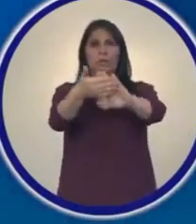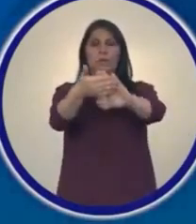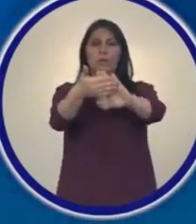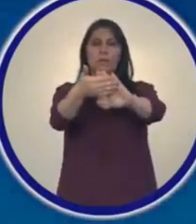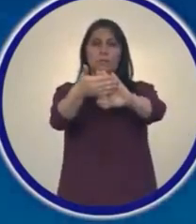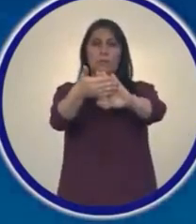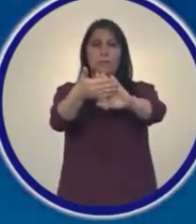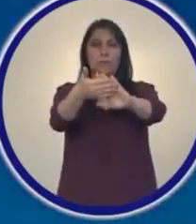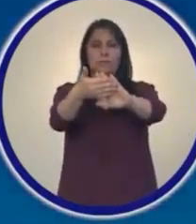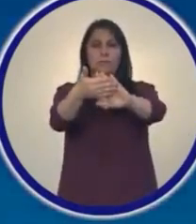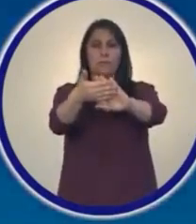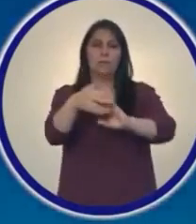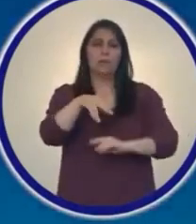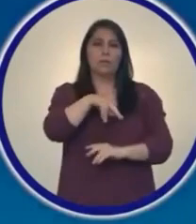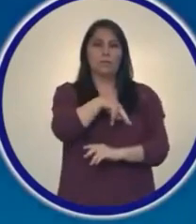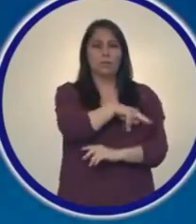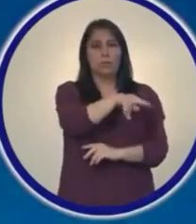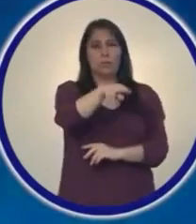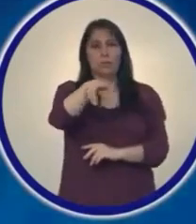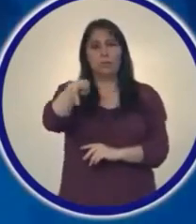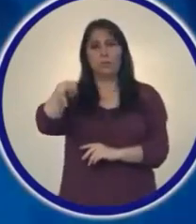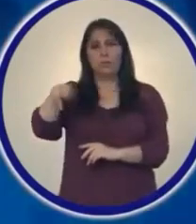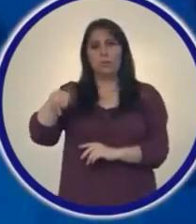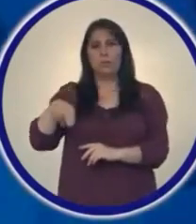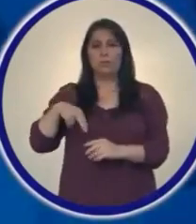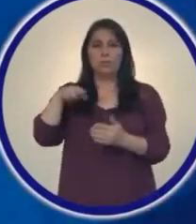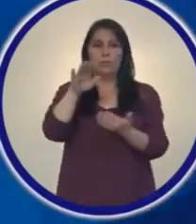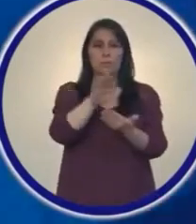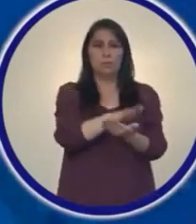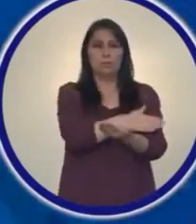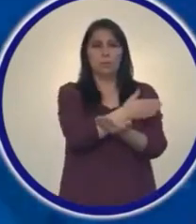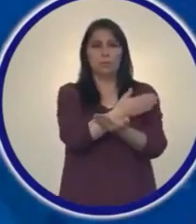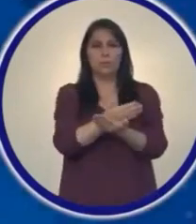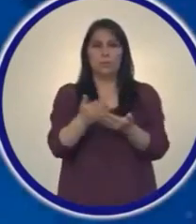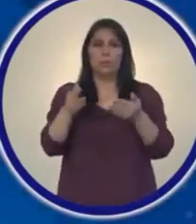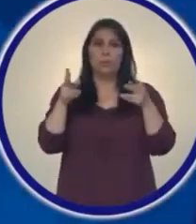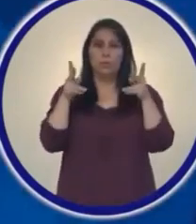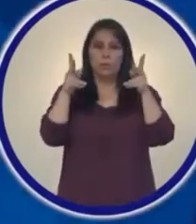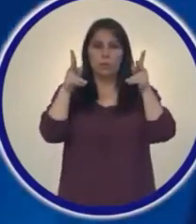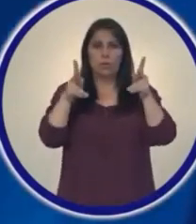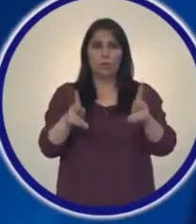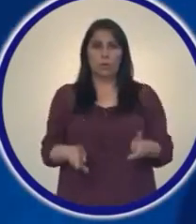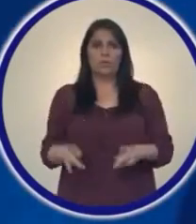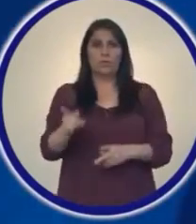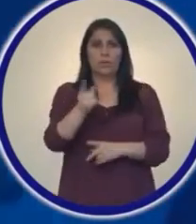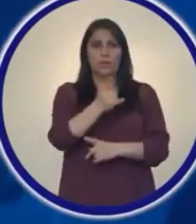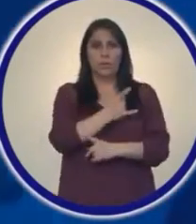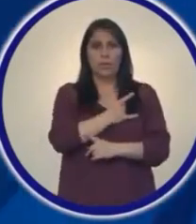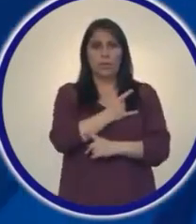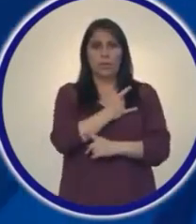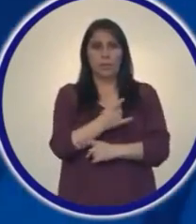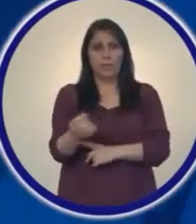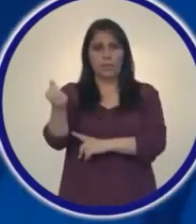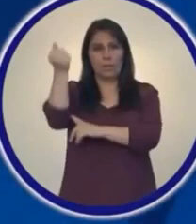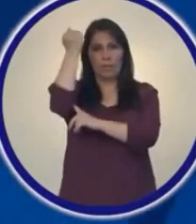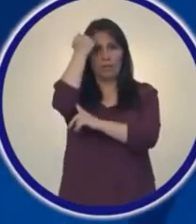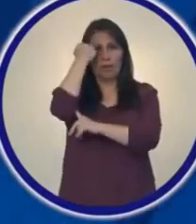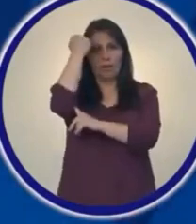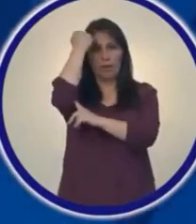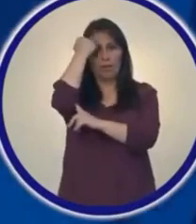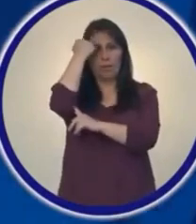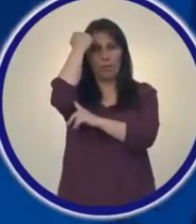la paz somos los Cantor